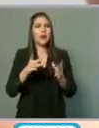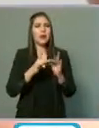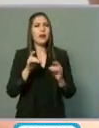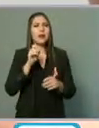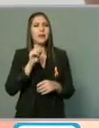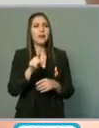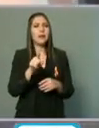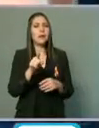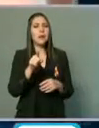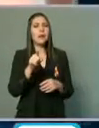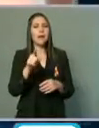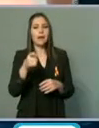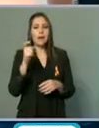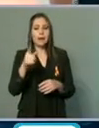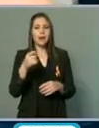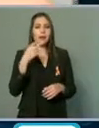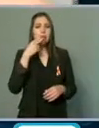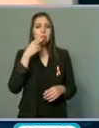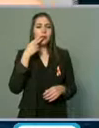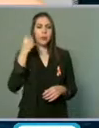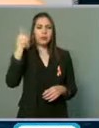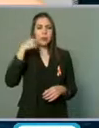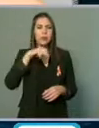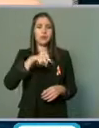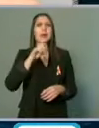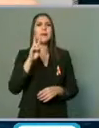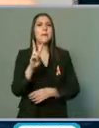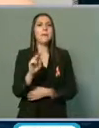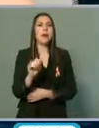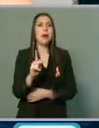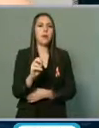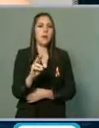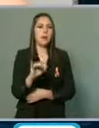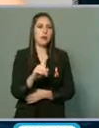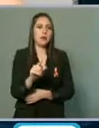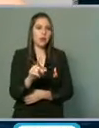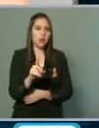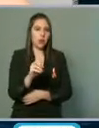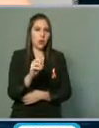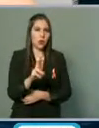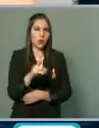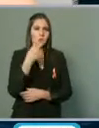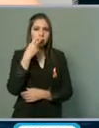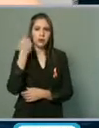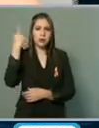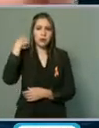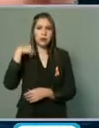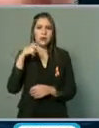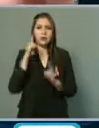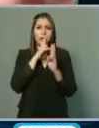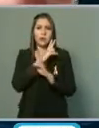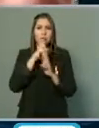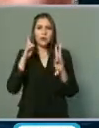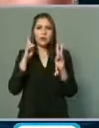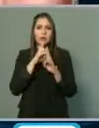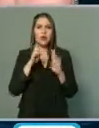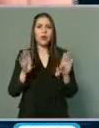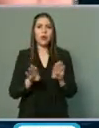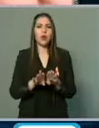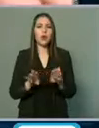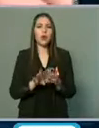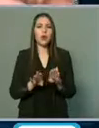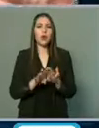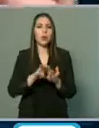lo que estás metiéndote, ¿no? Con el vaporizador, con el cigarro electrónico, que te dejaba en las vías respiratorias como una especie de